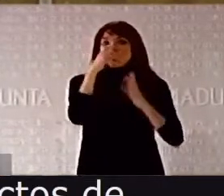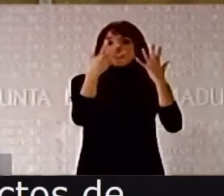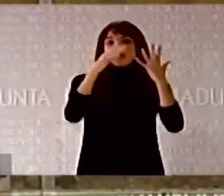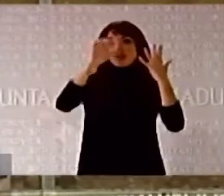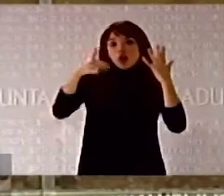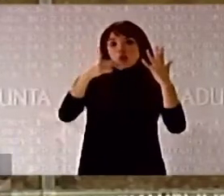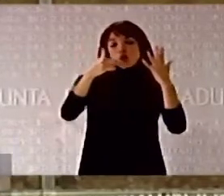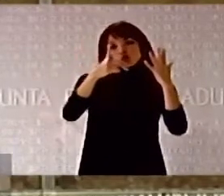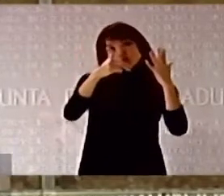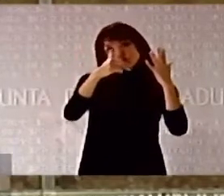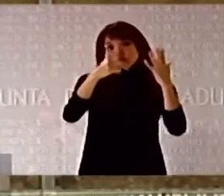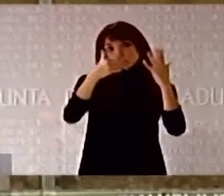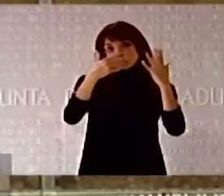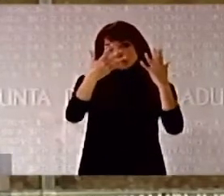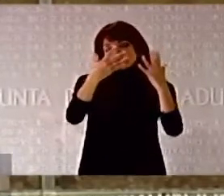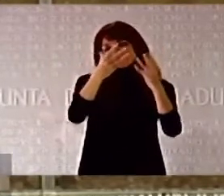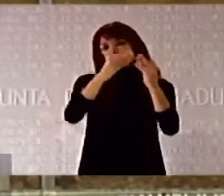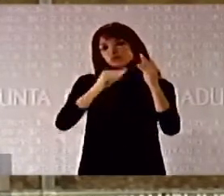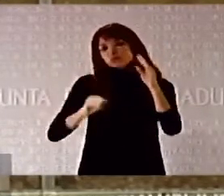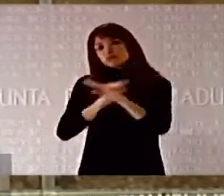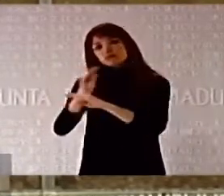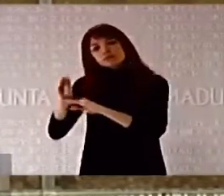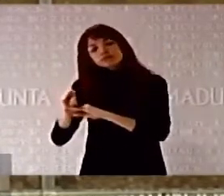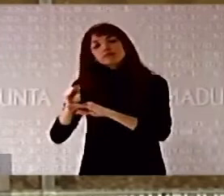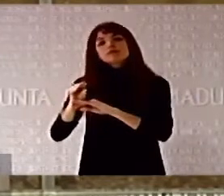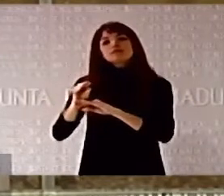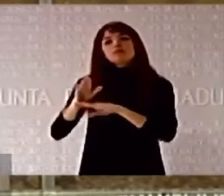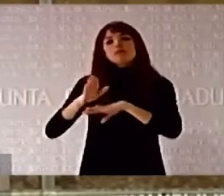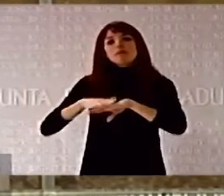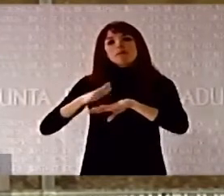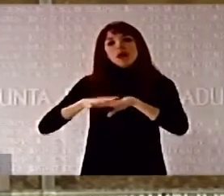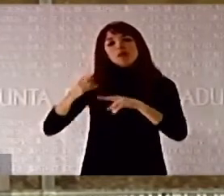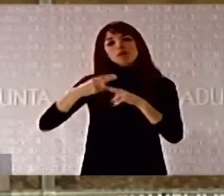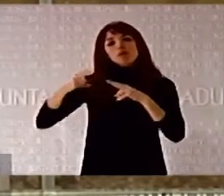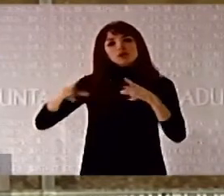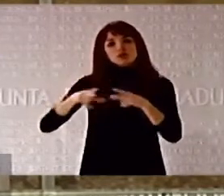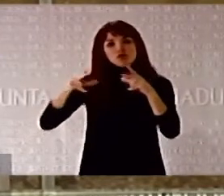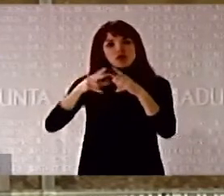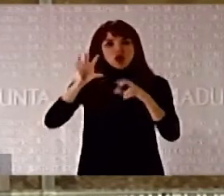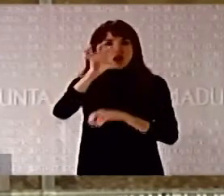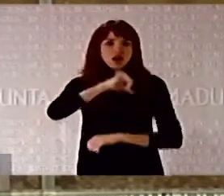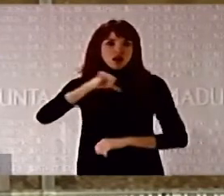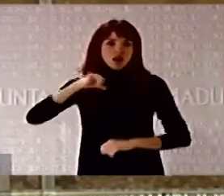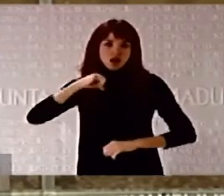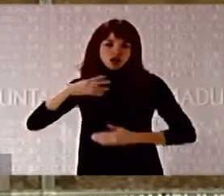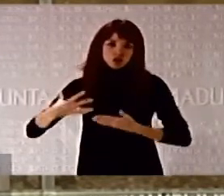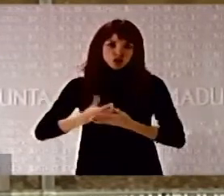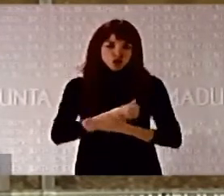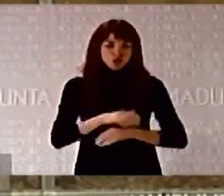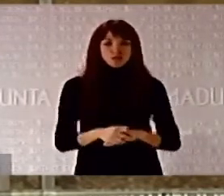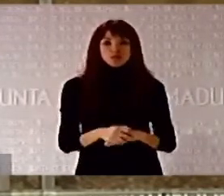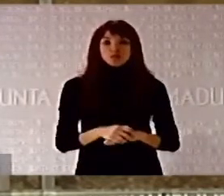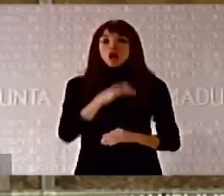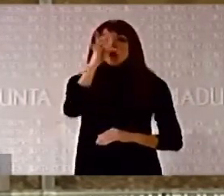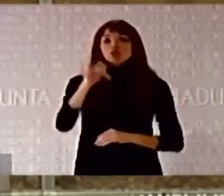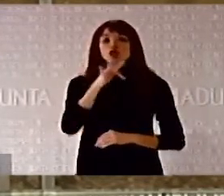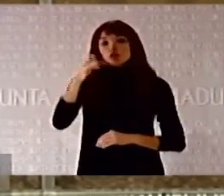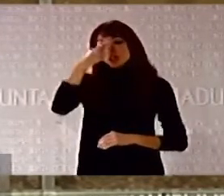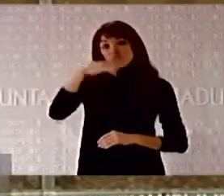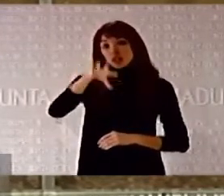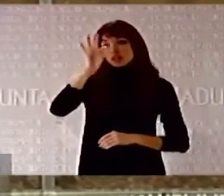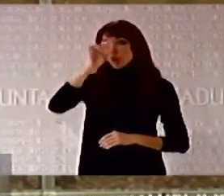del dinero público a las políticas sociales de nuestra comunidad autónoma. El total de las decisiones hoy